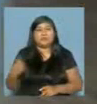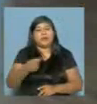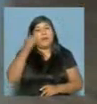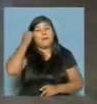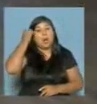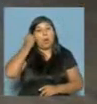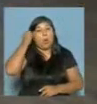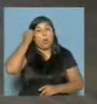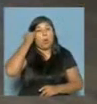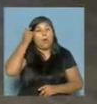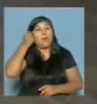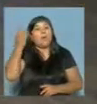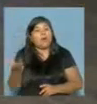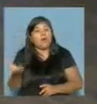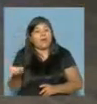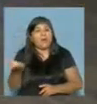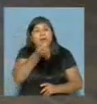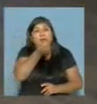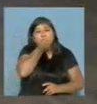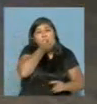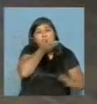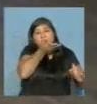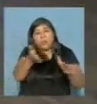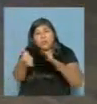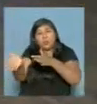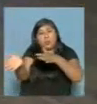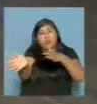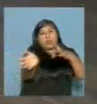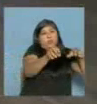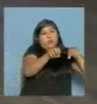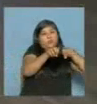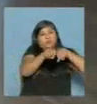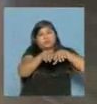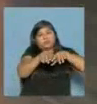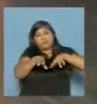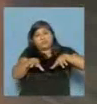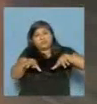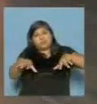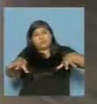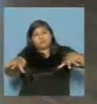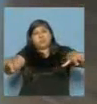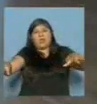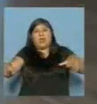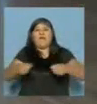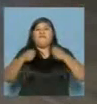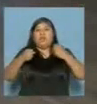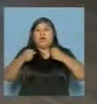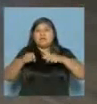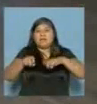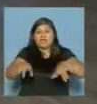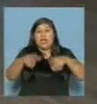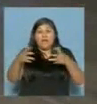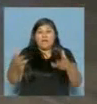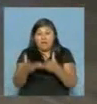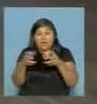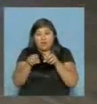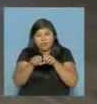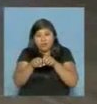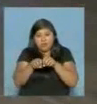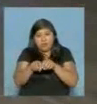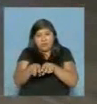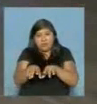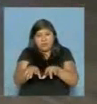vaya expandiendo, ¿no? Así que a tener mucho cuidado, sobre todo a los vecinos que manejan y manipulan fuego, sobre todo en zonas rurales, que